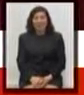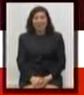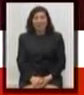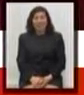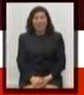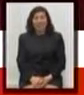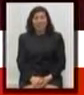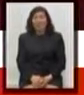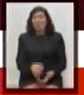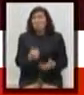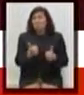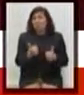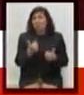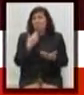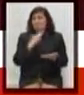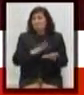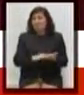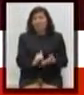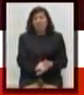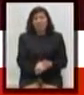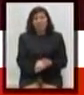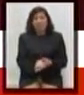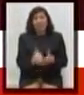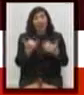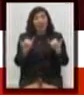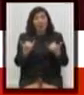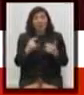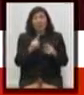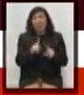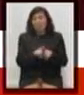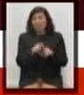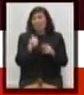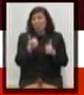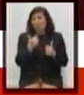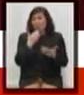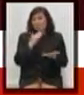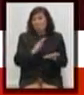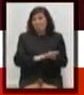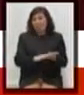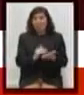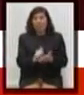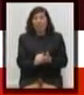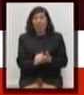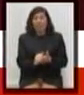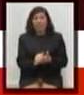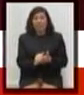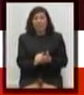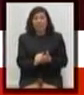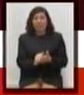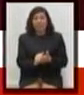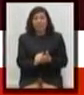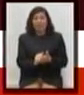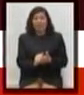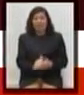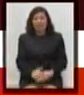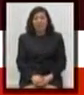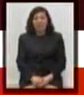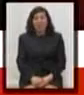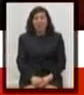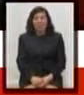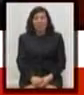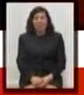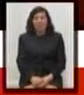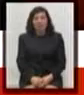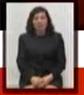anteriores hay malos y buenos entre ellos. Los poemas actuales también hay buenos y malos entre ellos. Así no puedo contestar. No, o